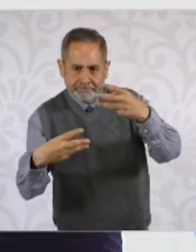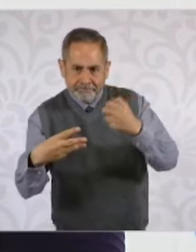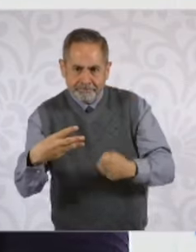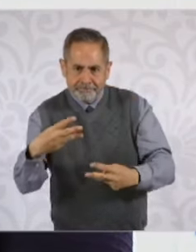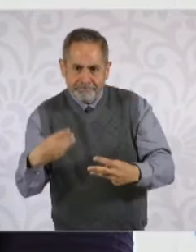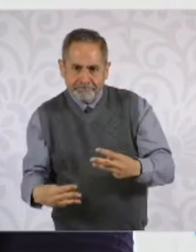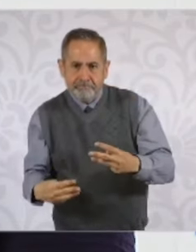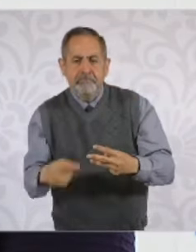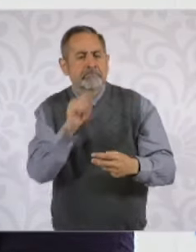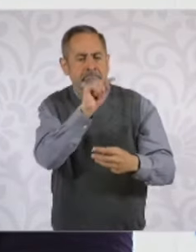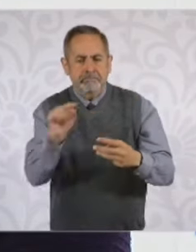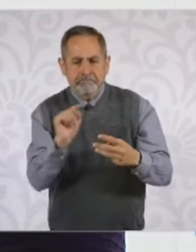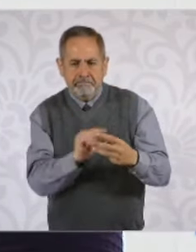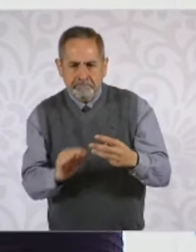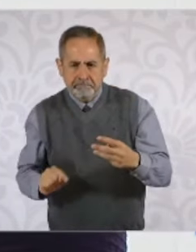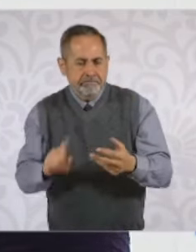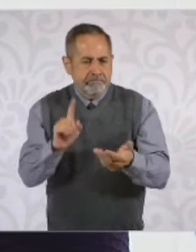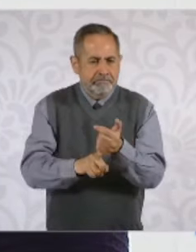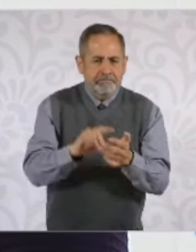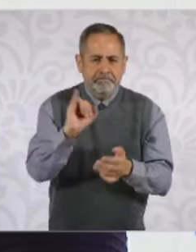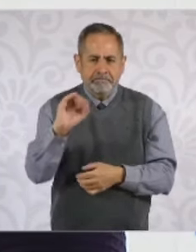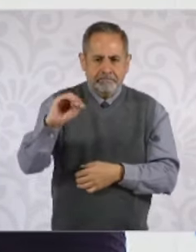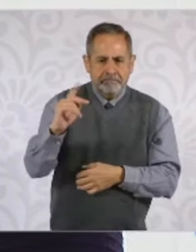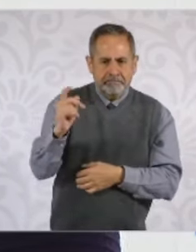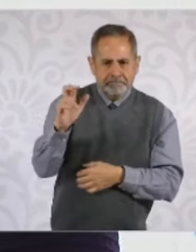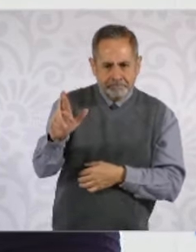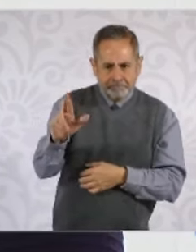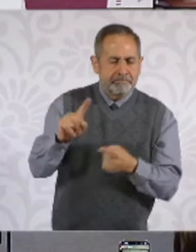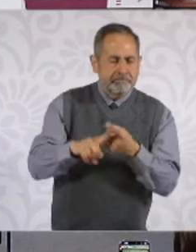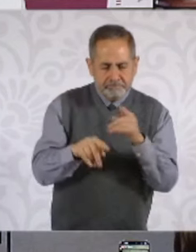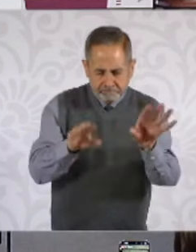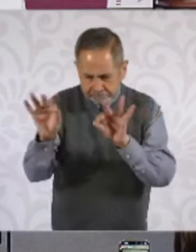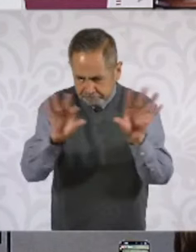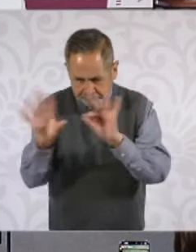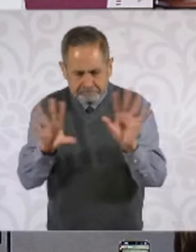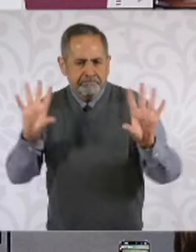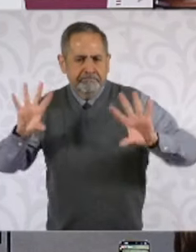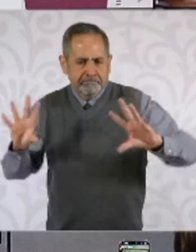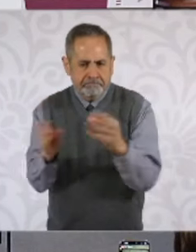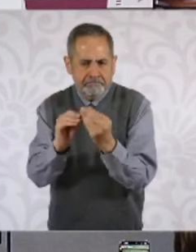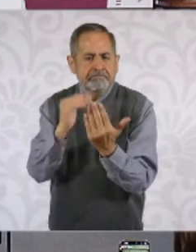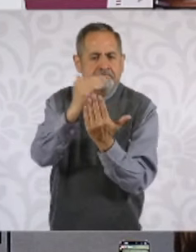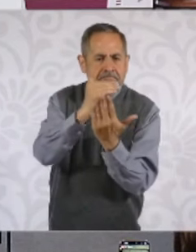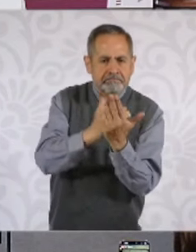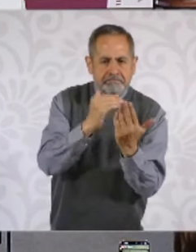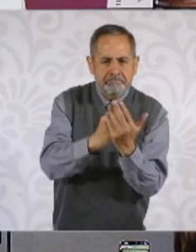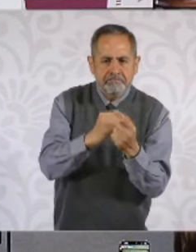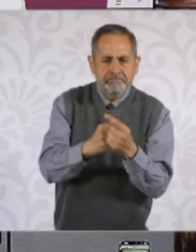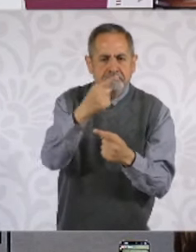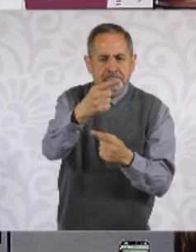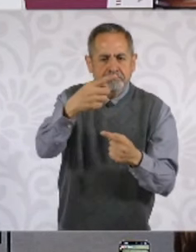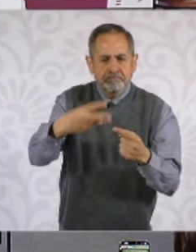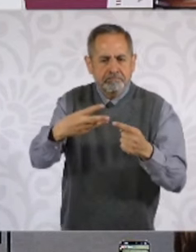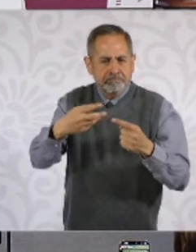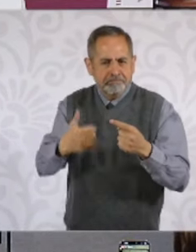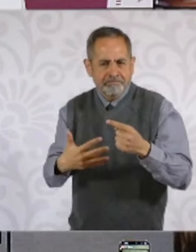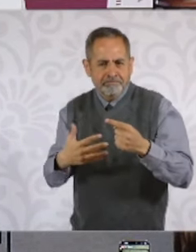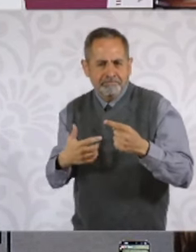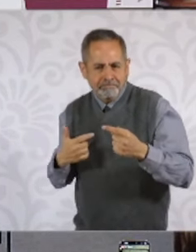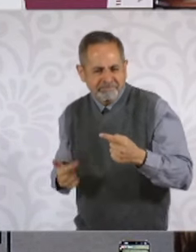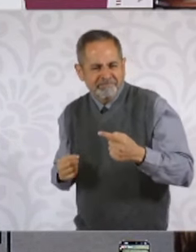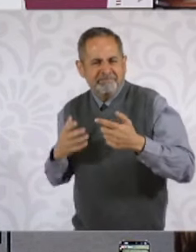sorteo finalmente para ajustar la lista seleccionada exactamente a la mitad